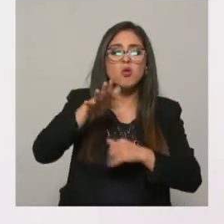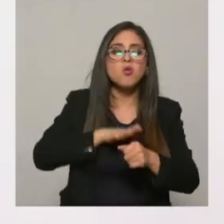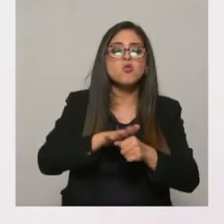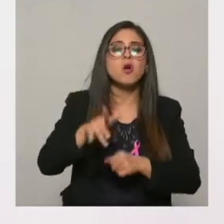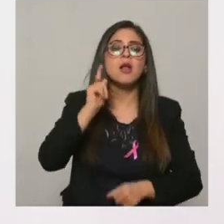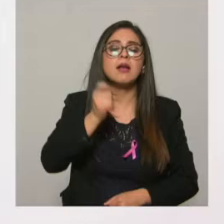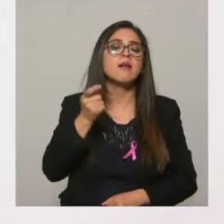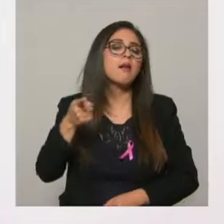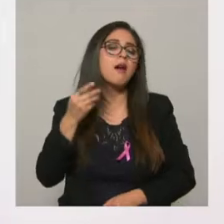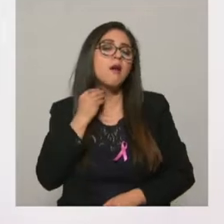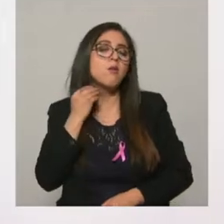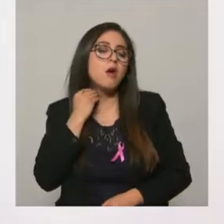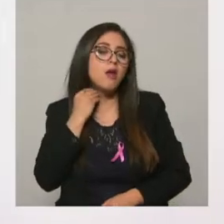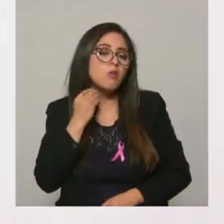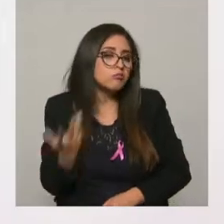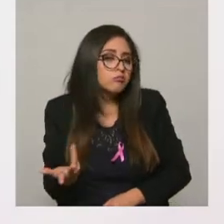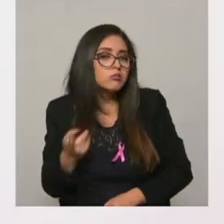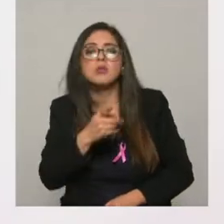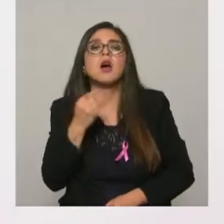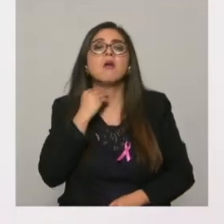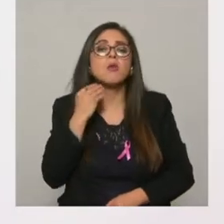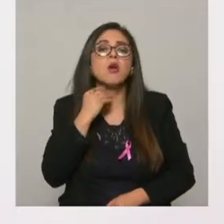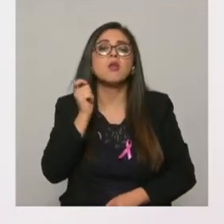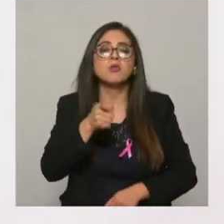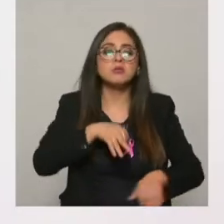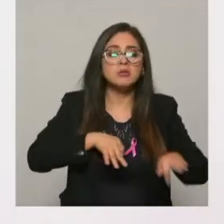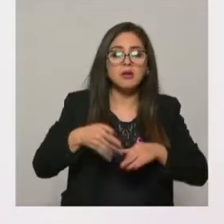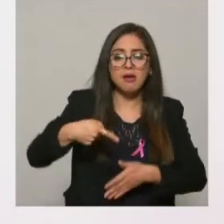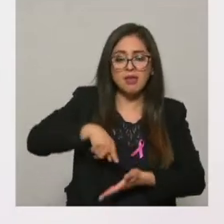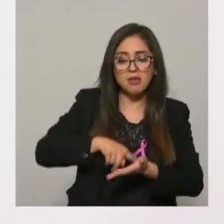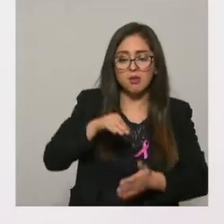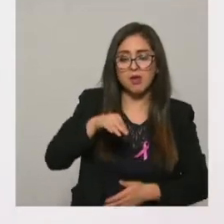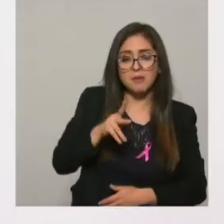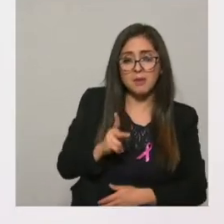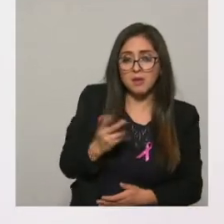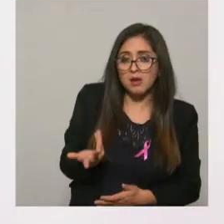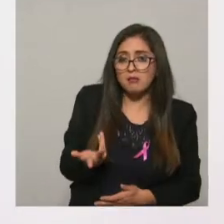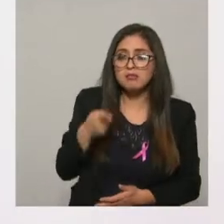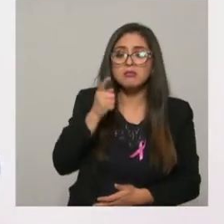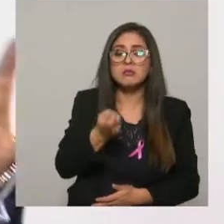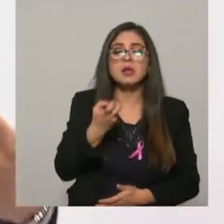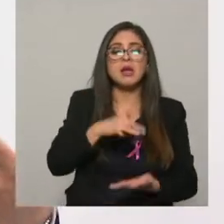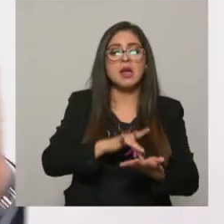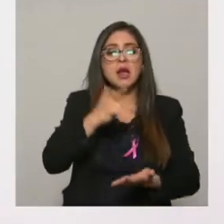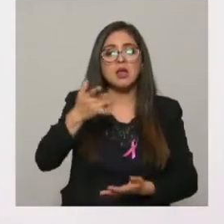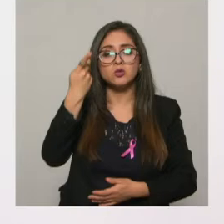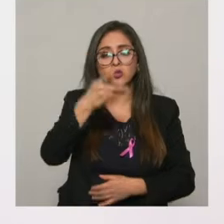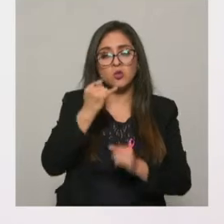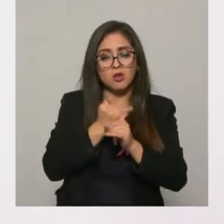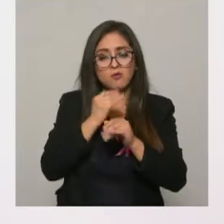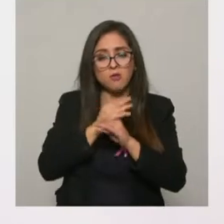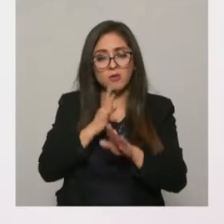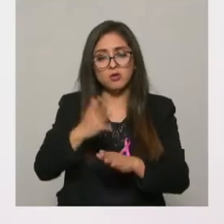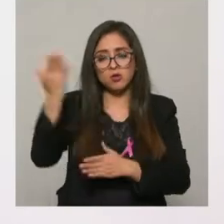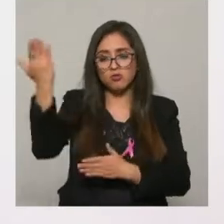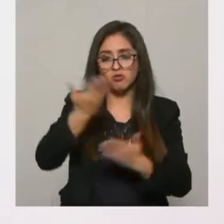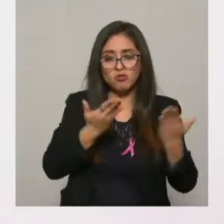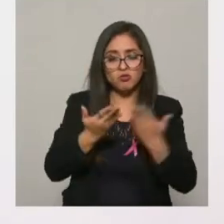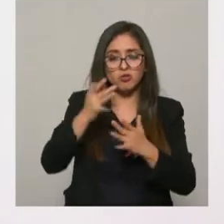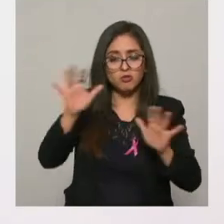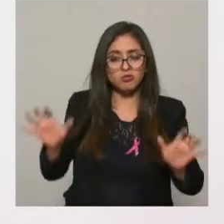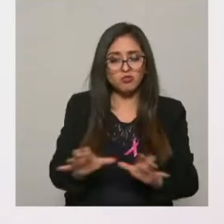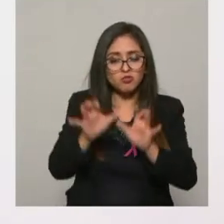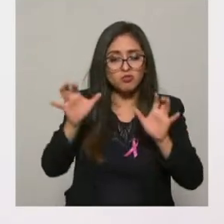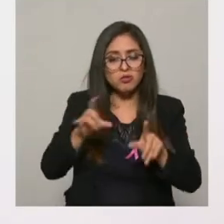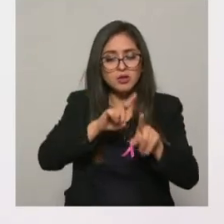abogados y son las personas que trabajan en los ministerios públicos, porque gracias a que la información está digitalizada y los expedientes